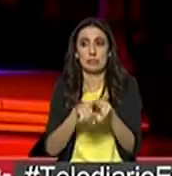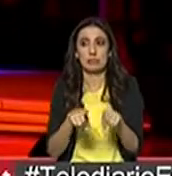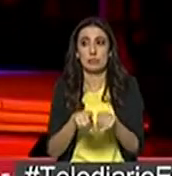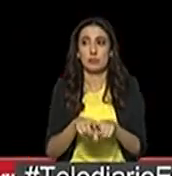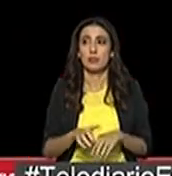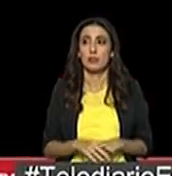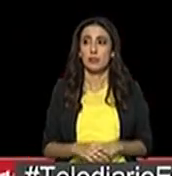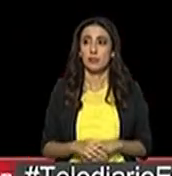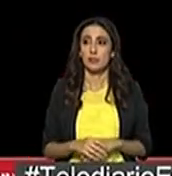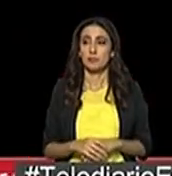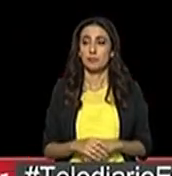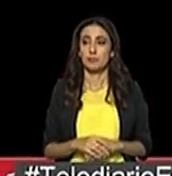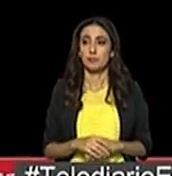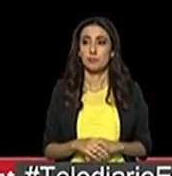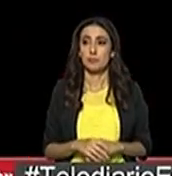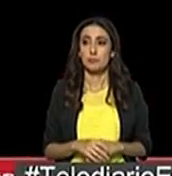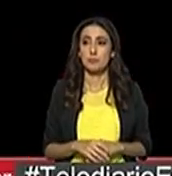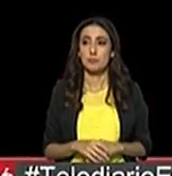dramaturgo.